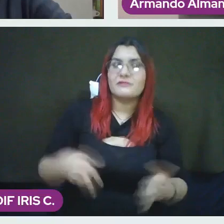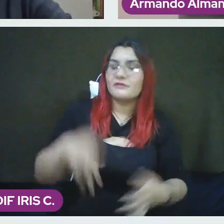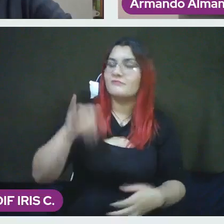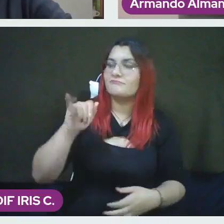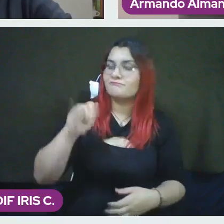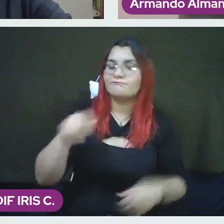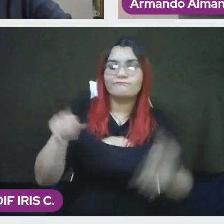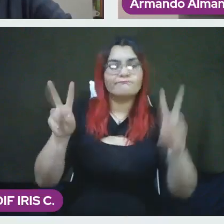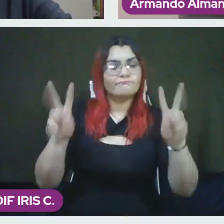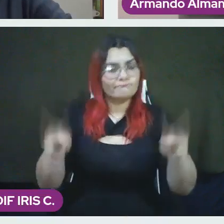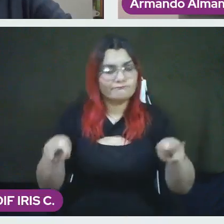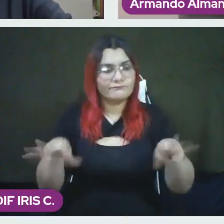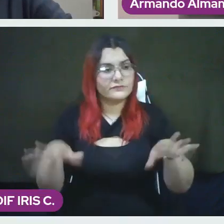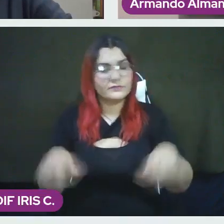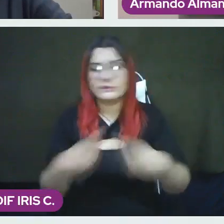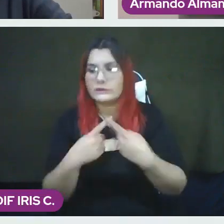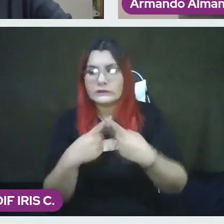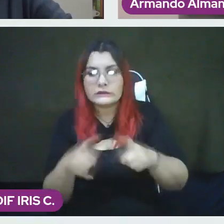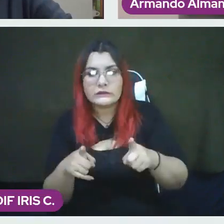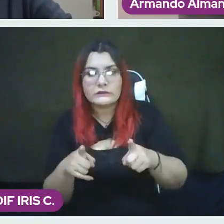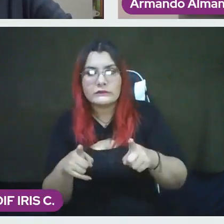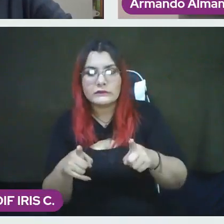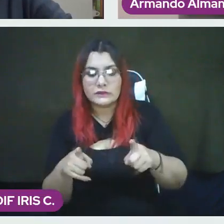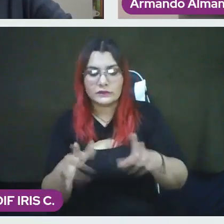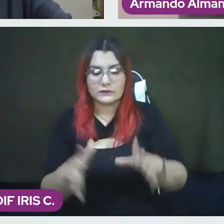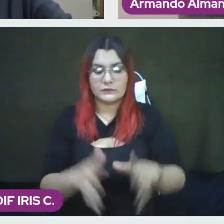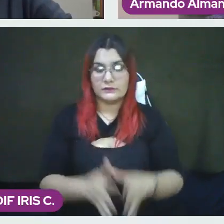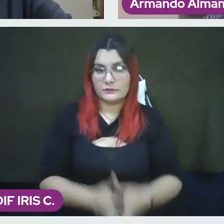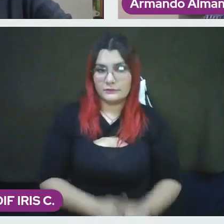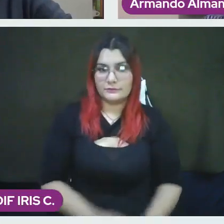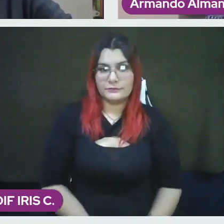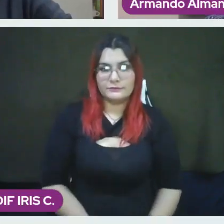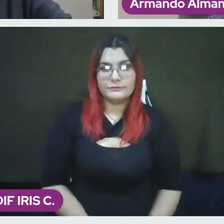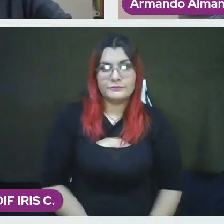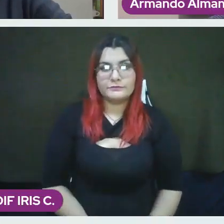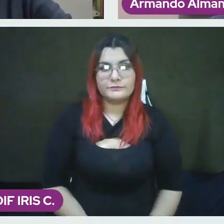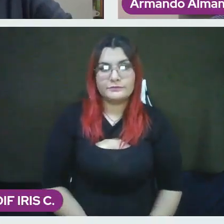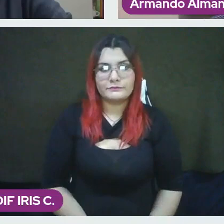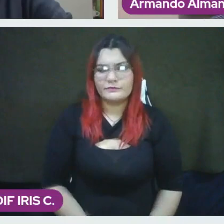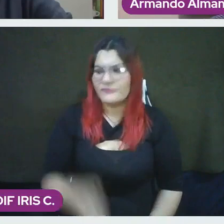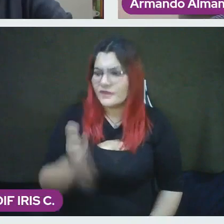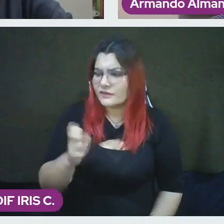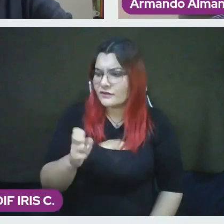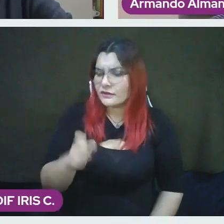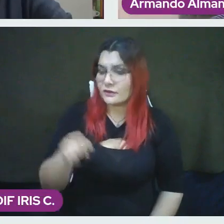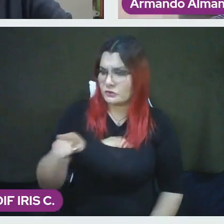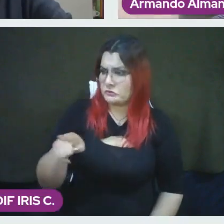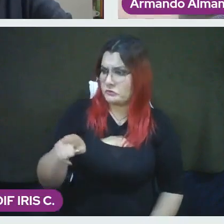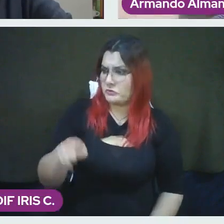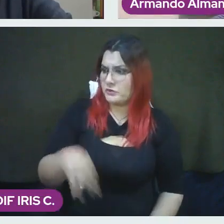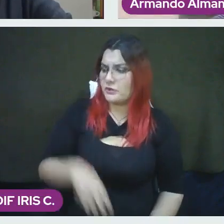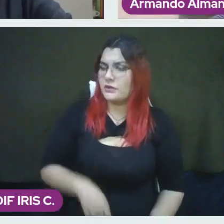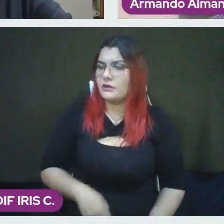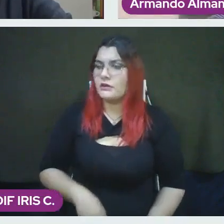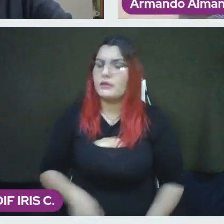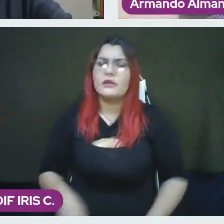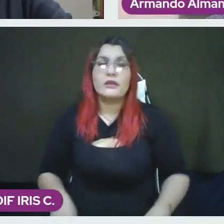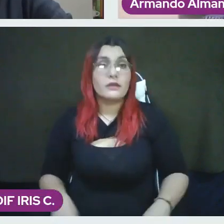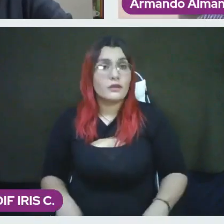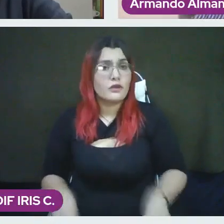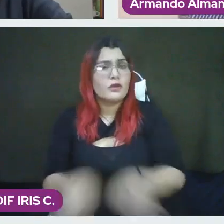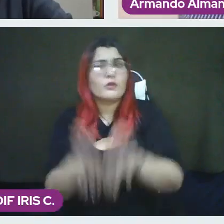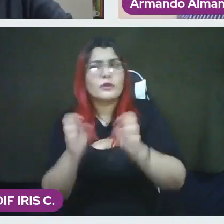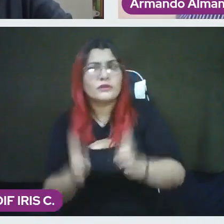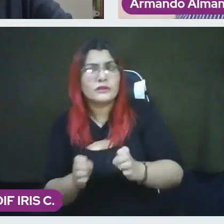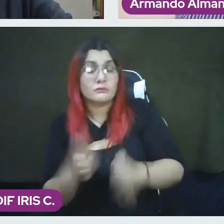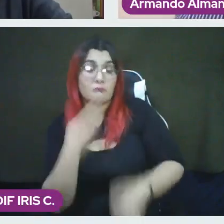la respuesta, ¿no? A esta parte de, ¿cómo está? Bien, bien. ¿Y cómo